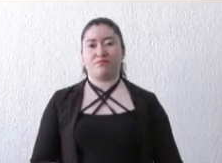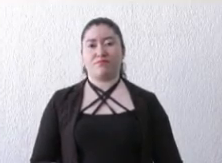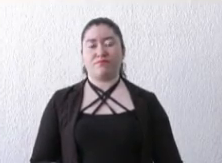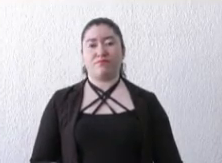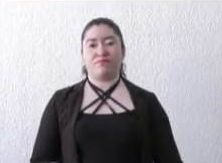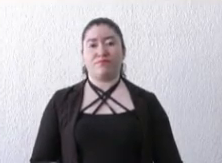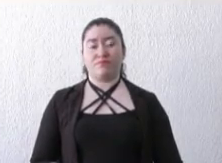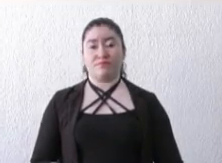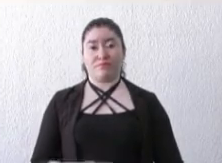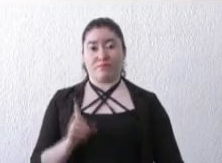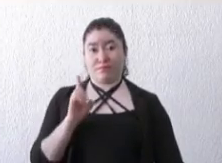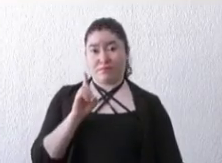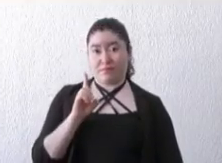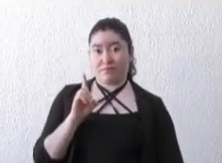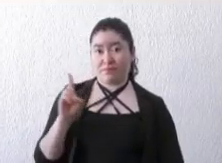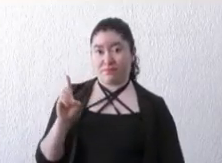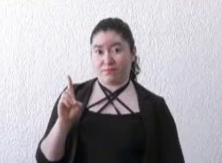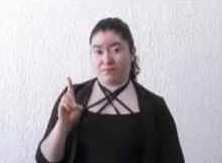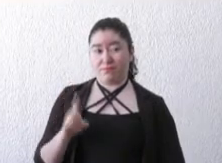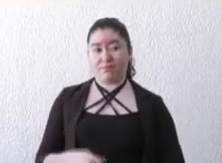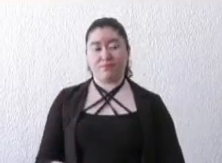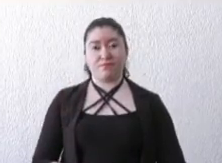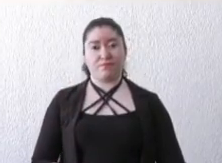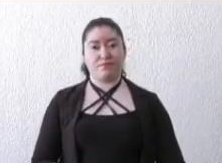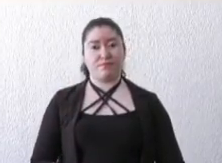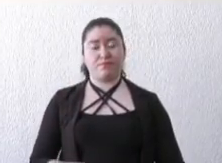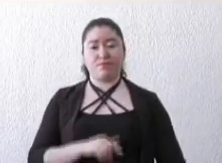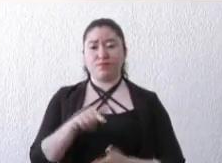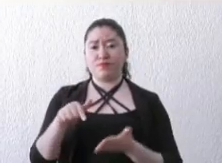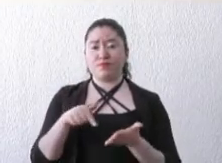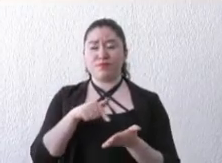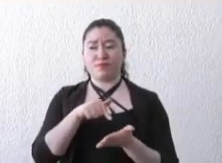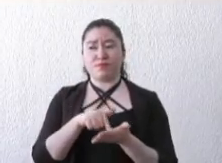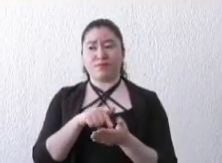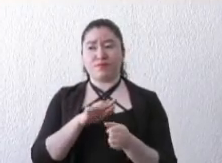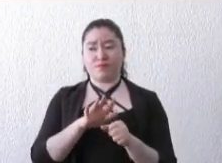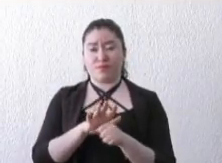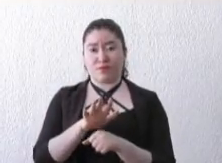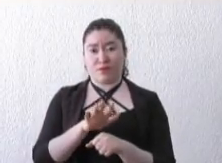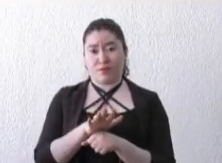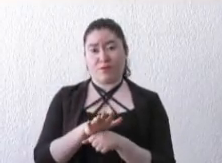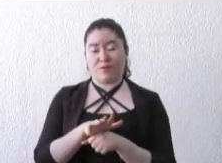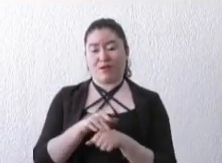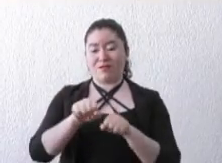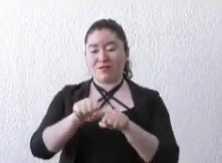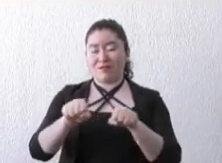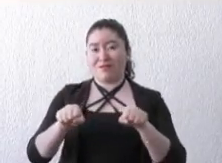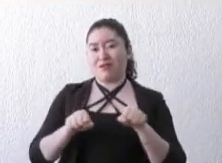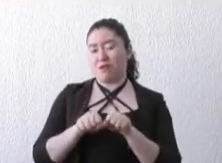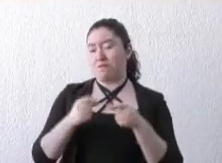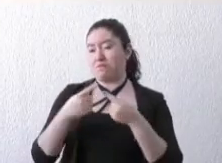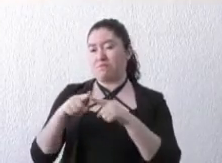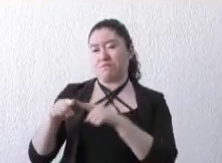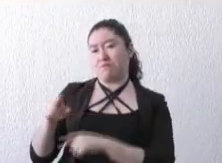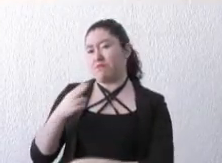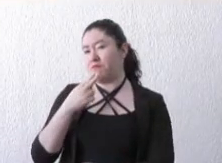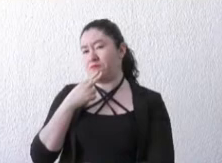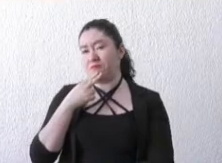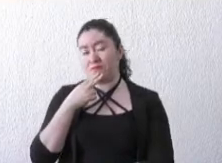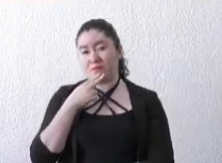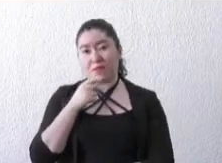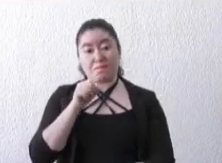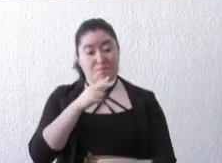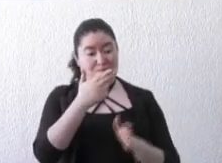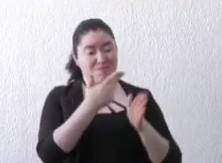a la derecha podrán ver un espacio que se usará de salón de usos múltiples. Aparte de los